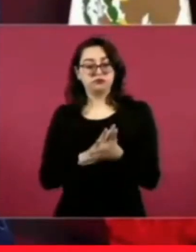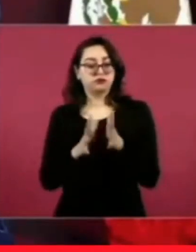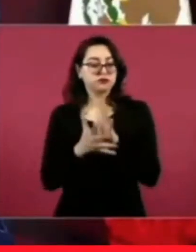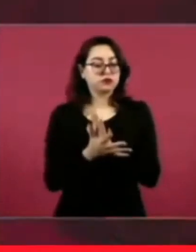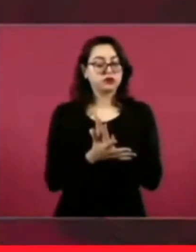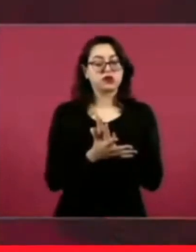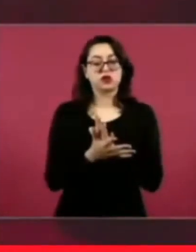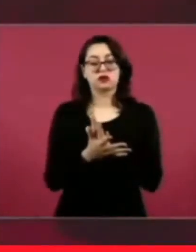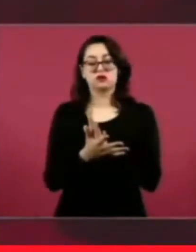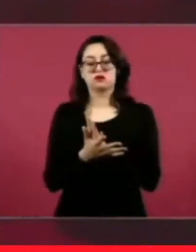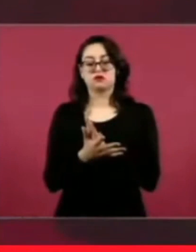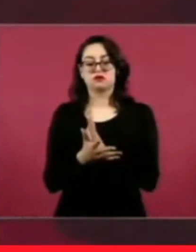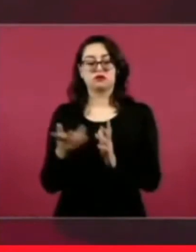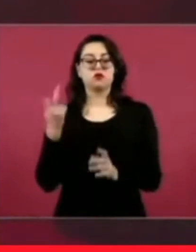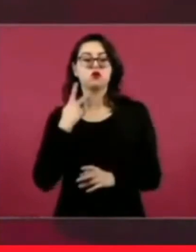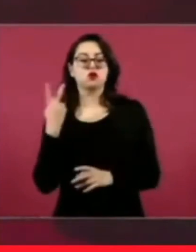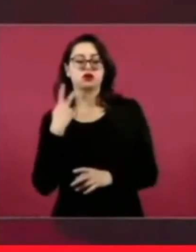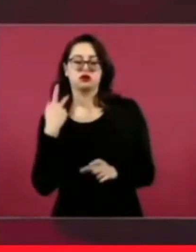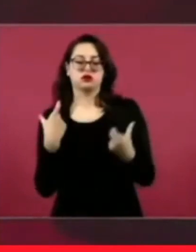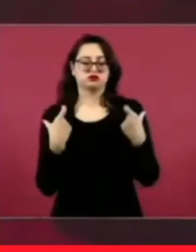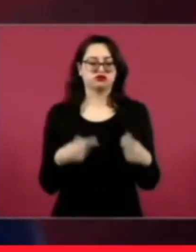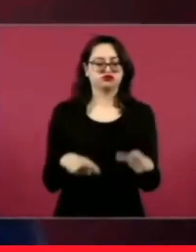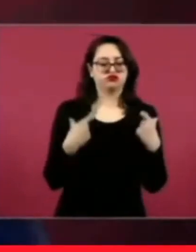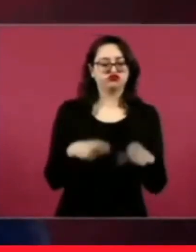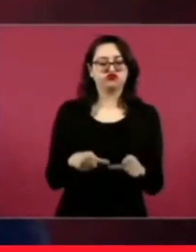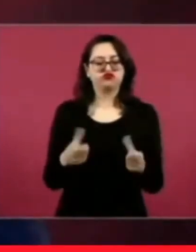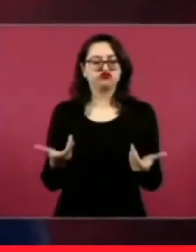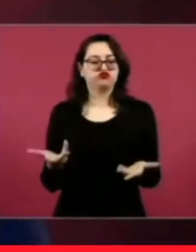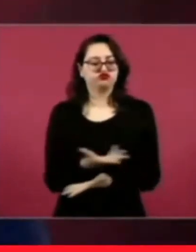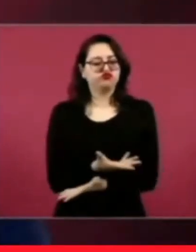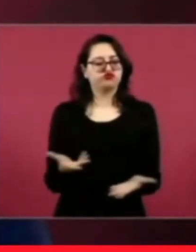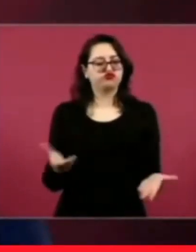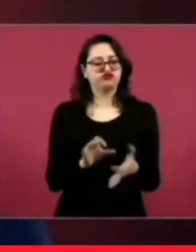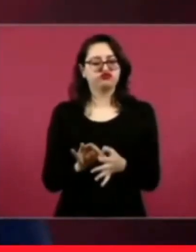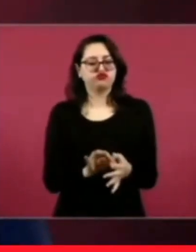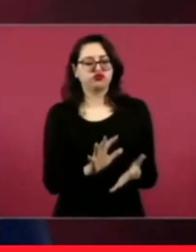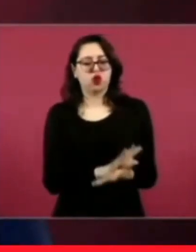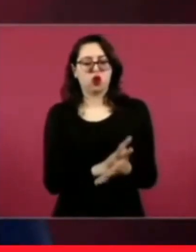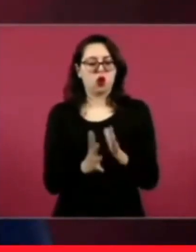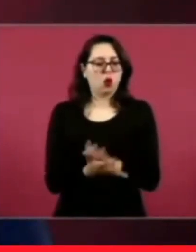contubernio entre poder económico y poder político.